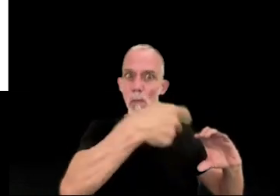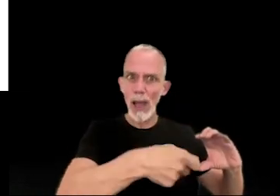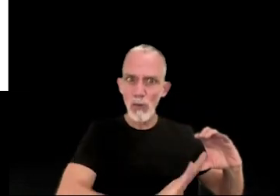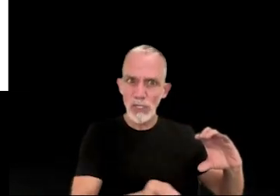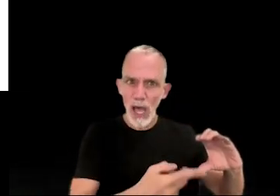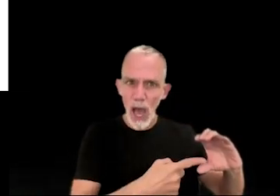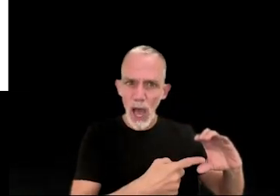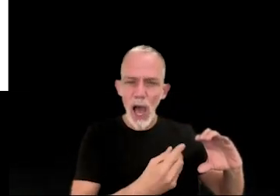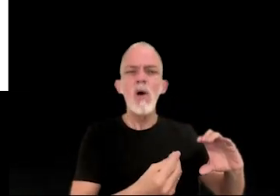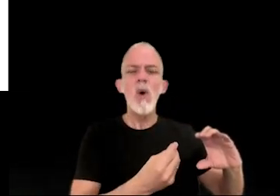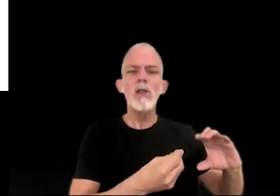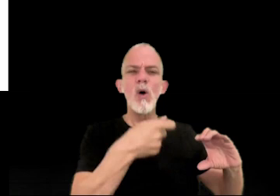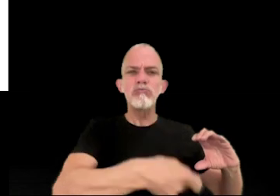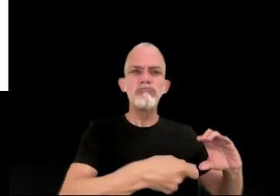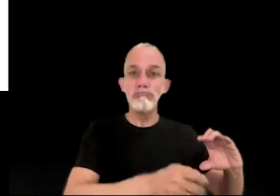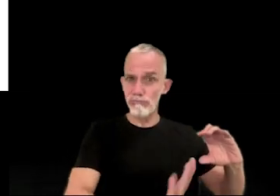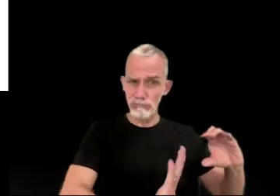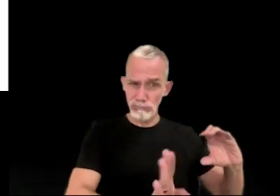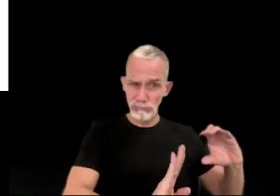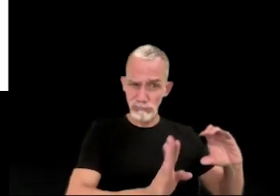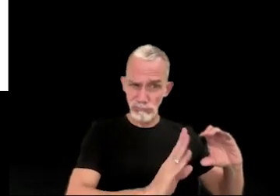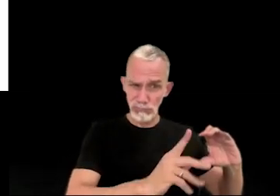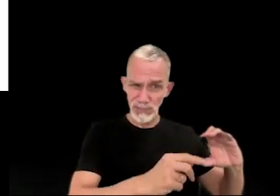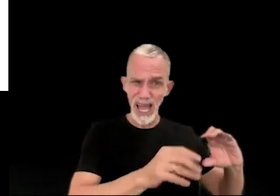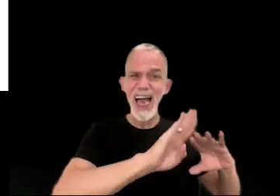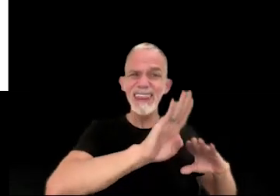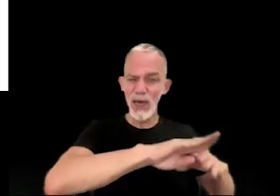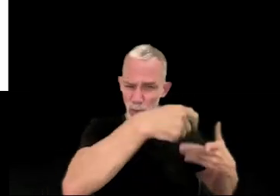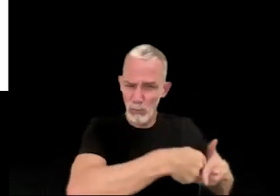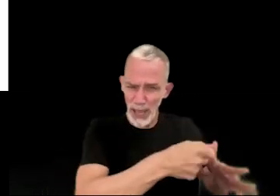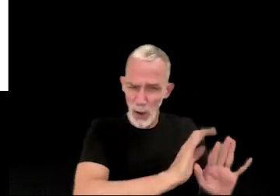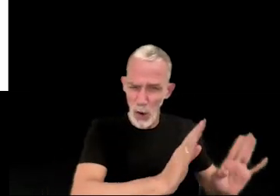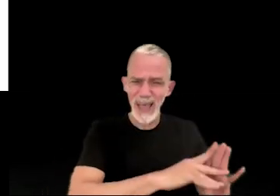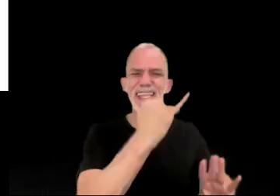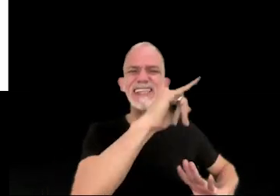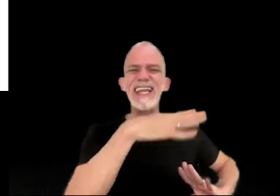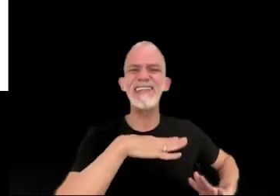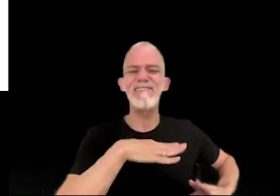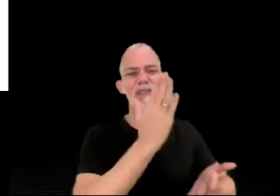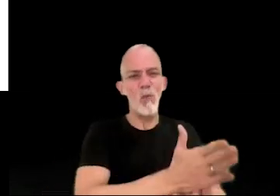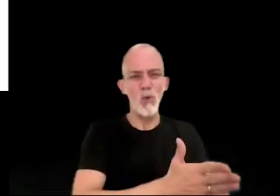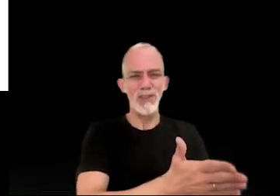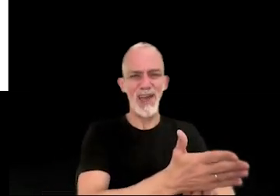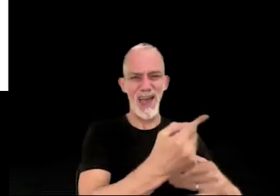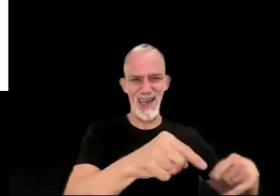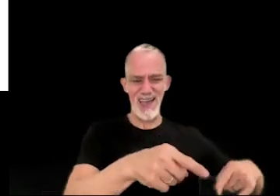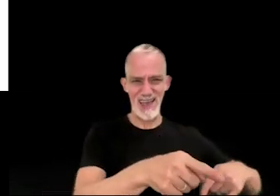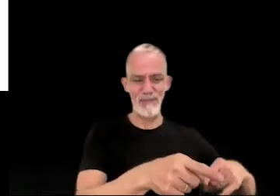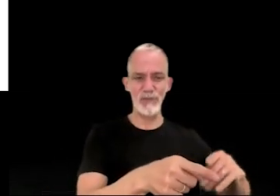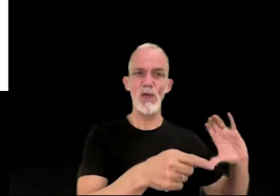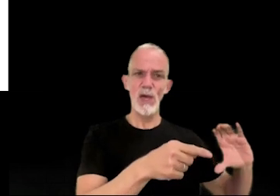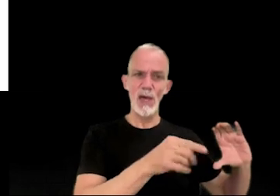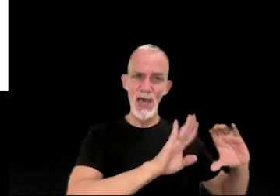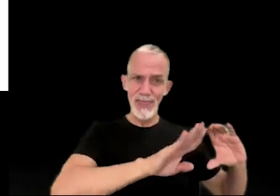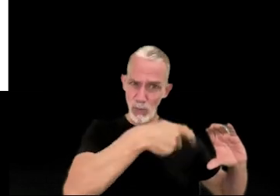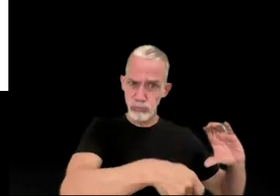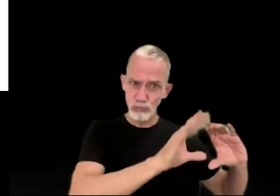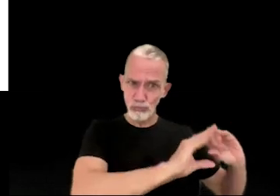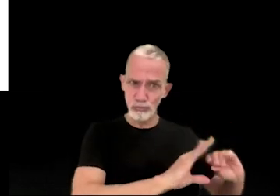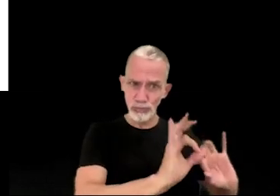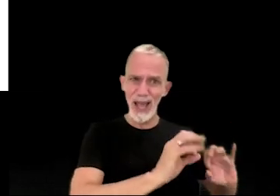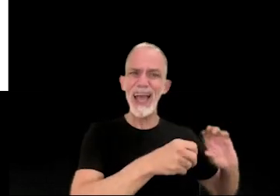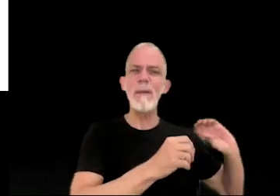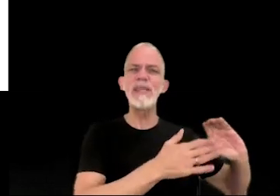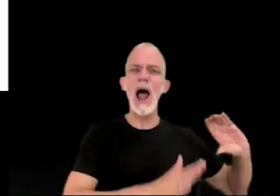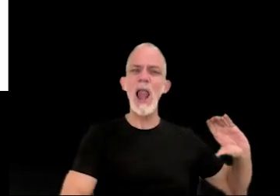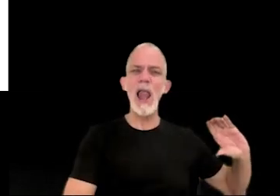¿Cuándo Y se en muchos canceló? casos ya está cancelada antes. Bueno, entonces lo que hay que situarse es cuándo quedó